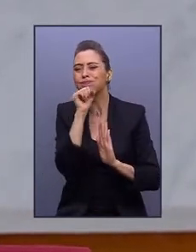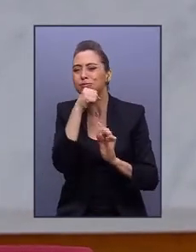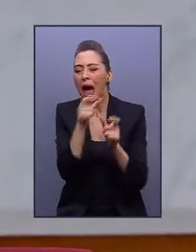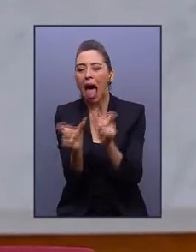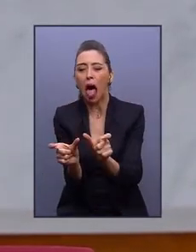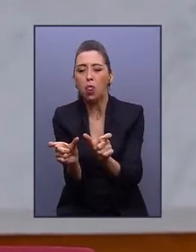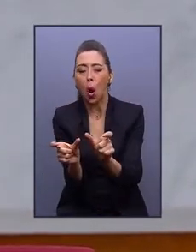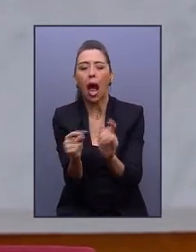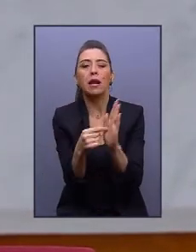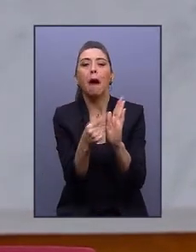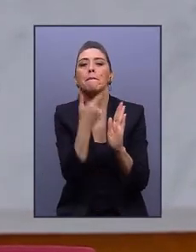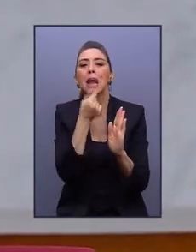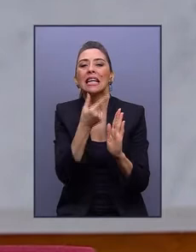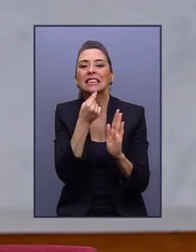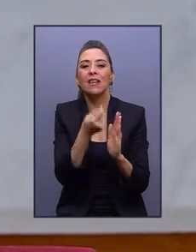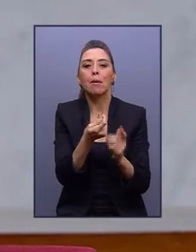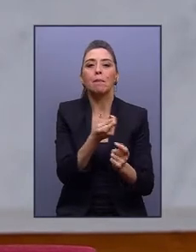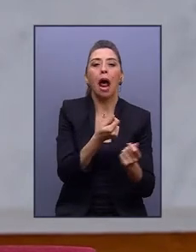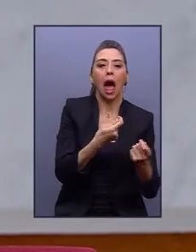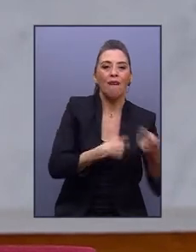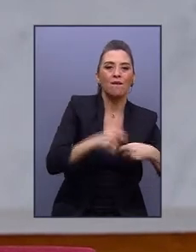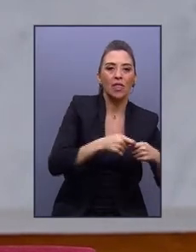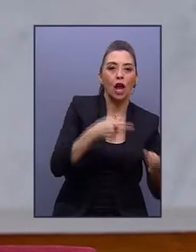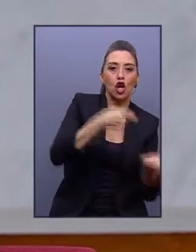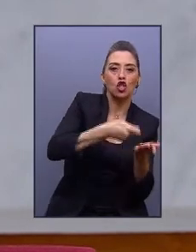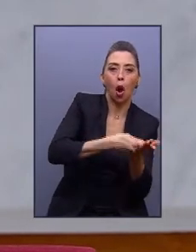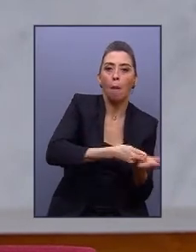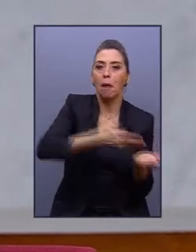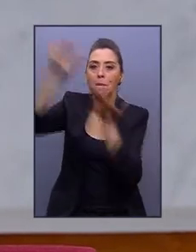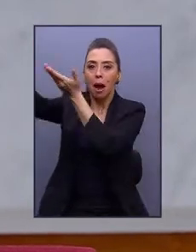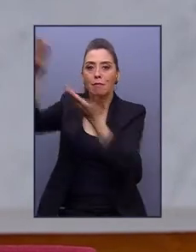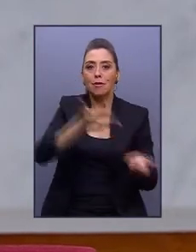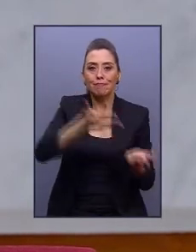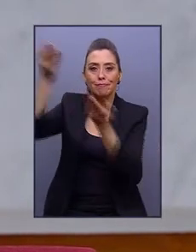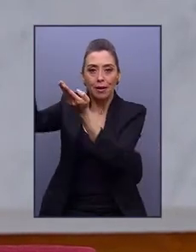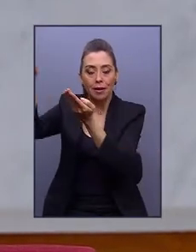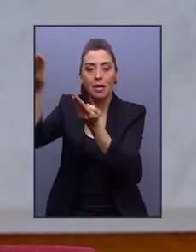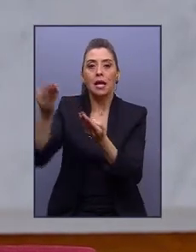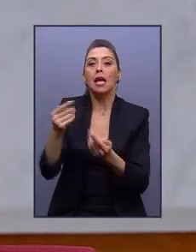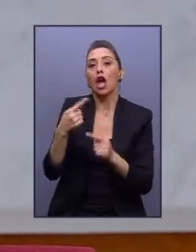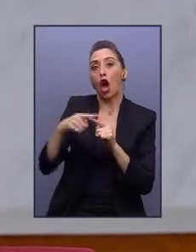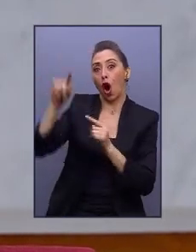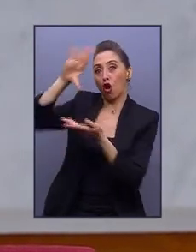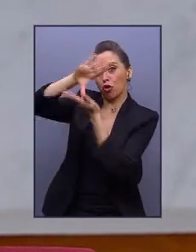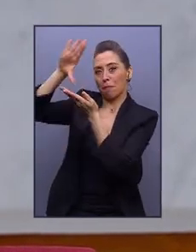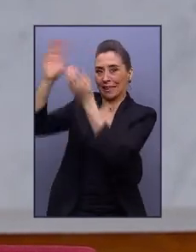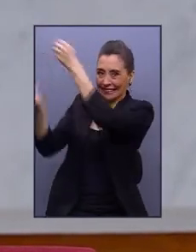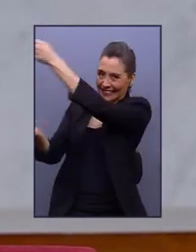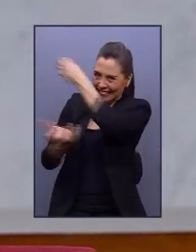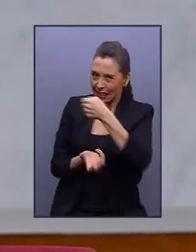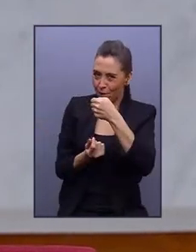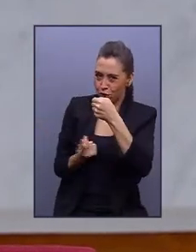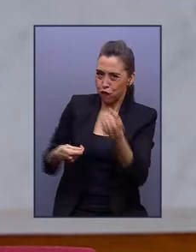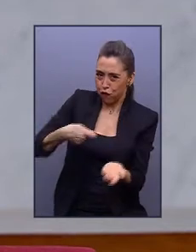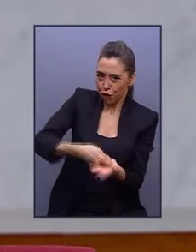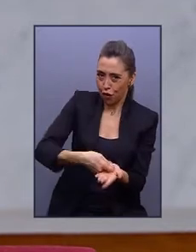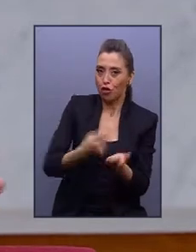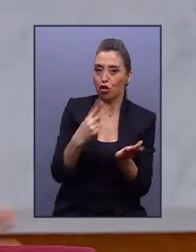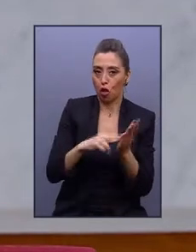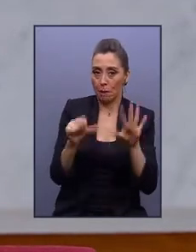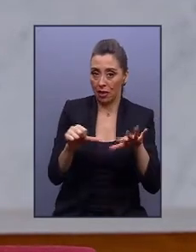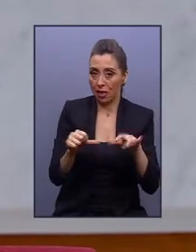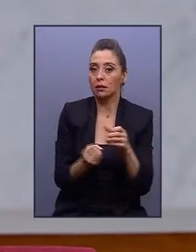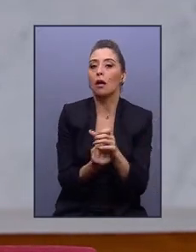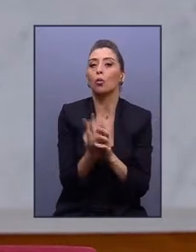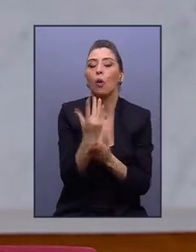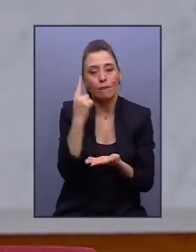para simplificar las operaciones de comercio exterior, para fortalecer la atracción de inversiones al país. En 2016 se lanzó